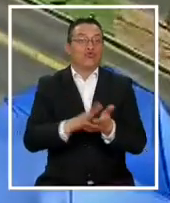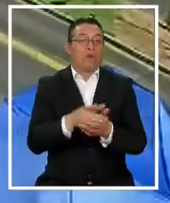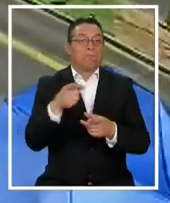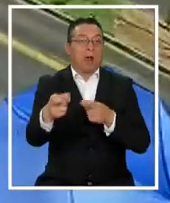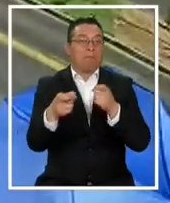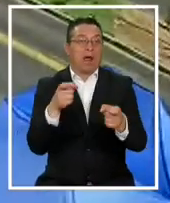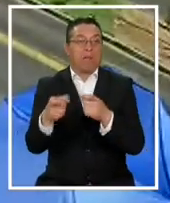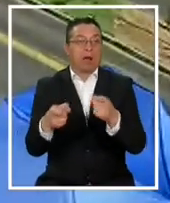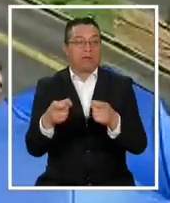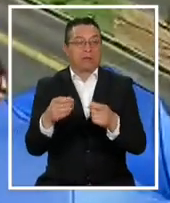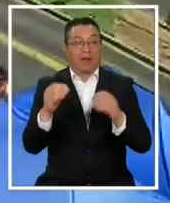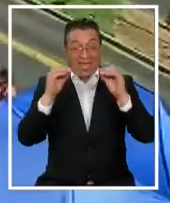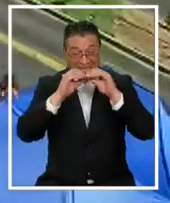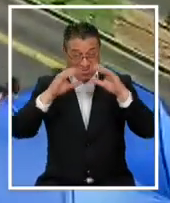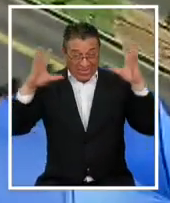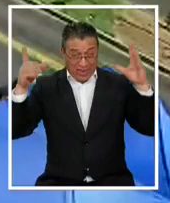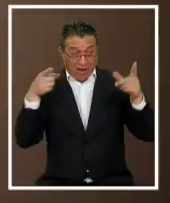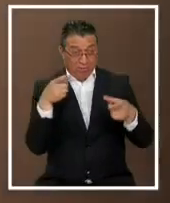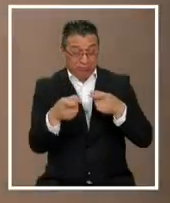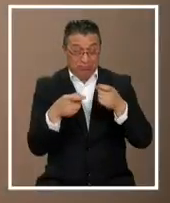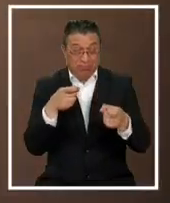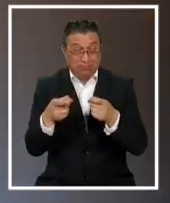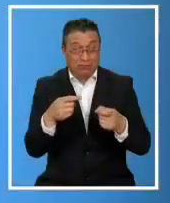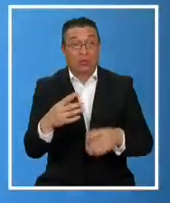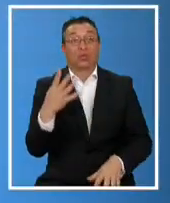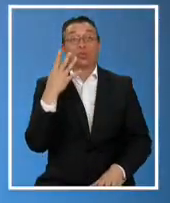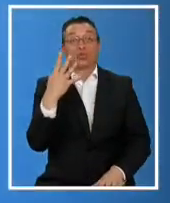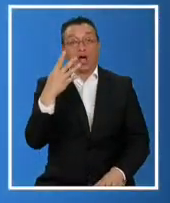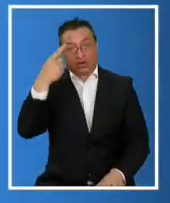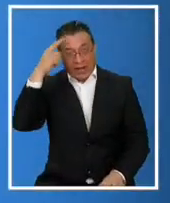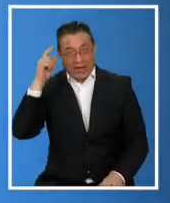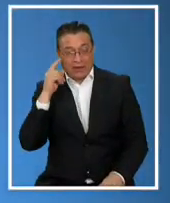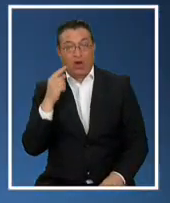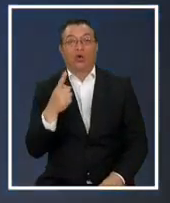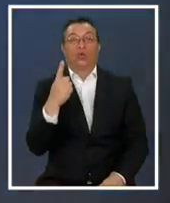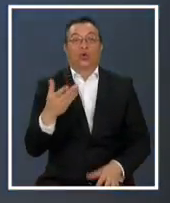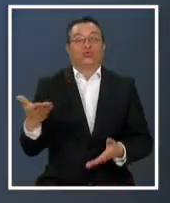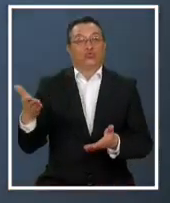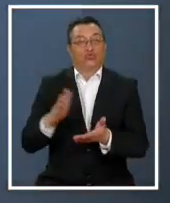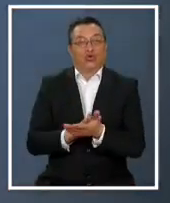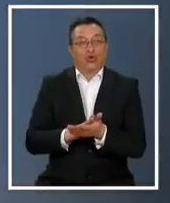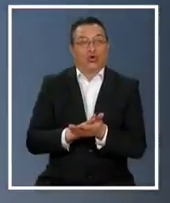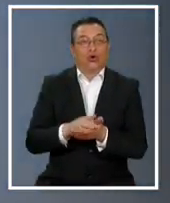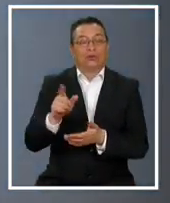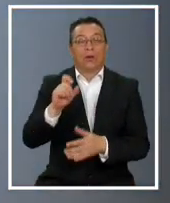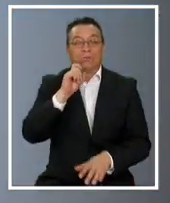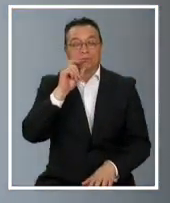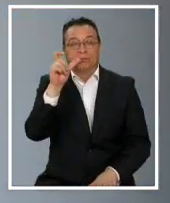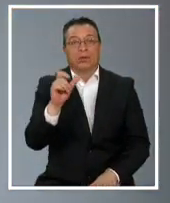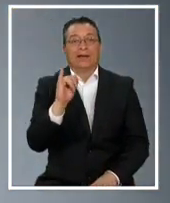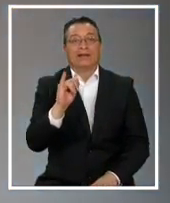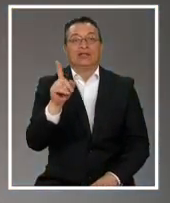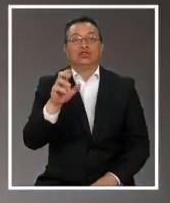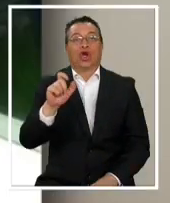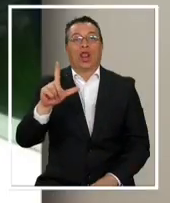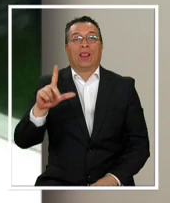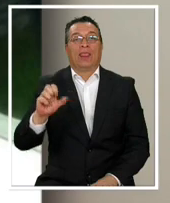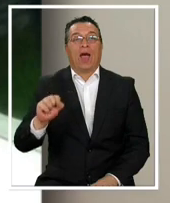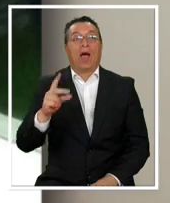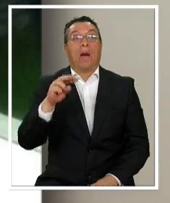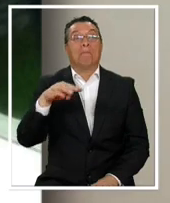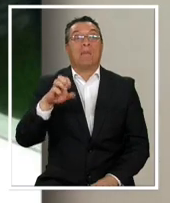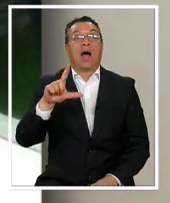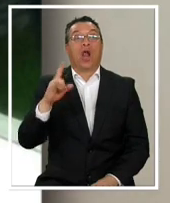balacera. Tiroteo a plena luz del día que dejó 4 heridos y una víctima fatal, identificada como Isolda Maluenda,